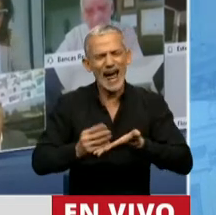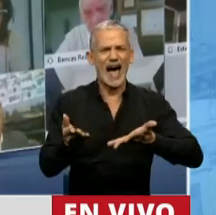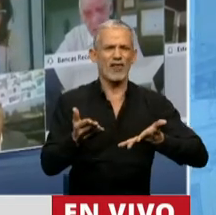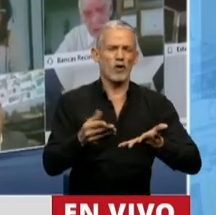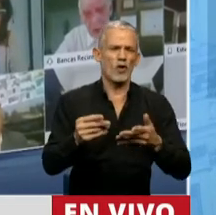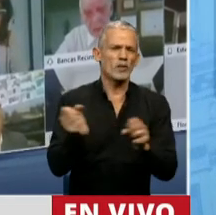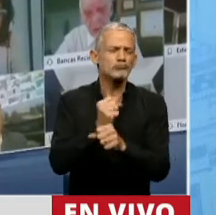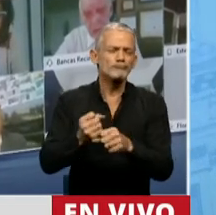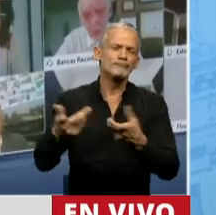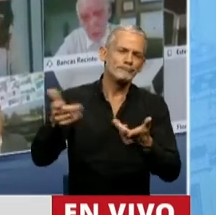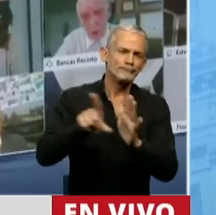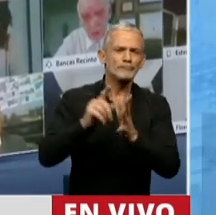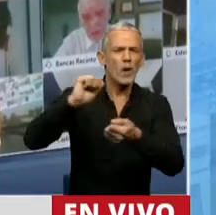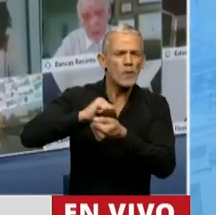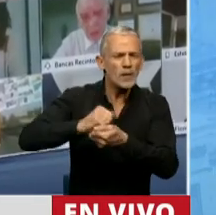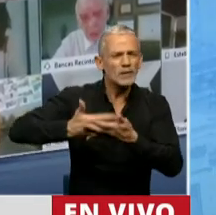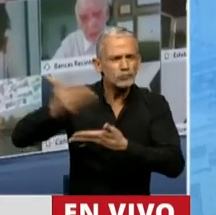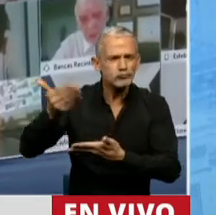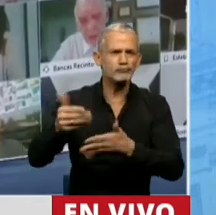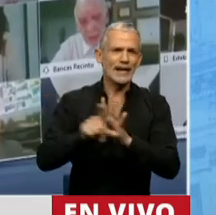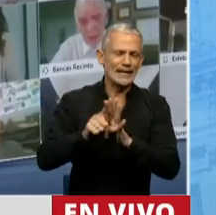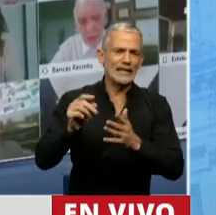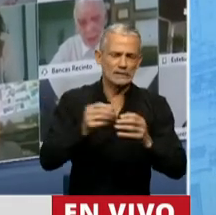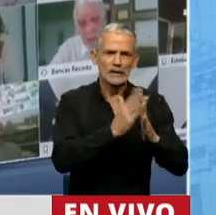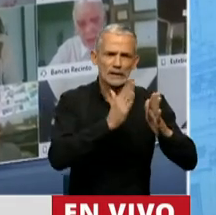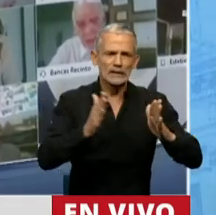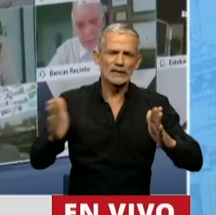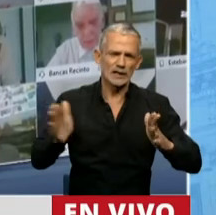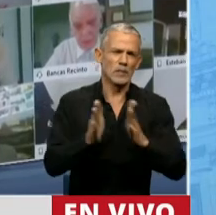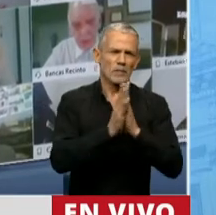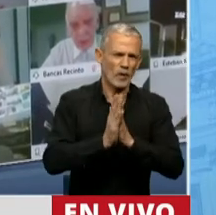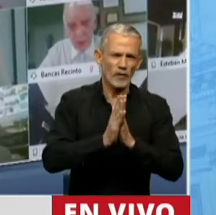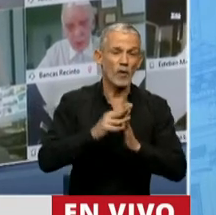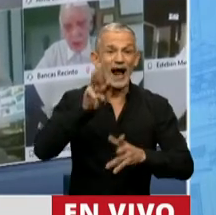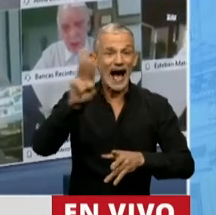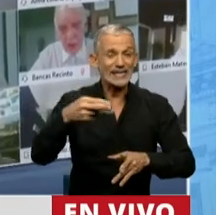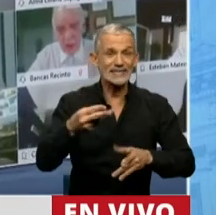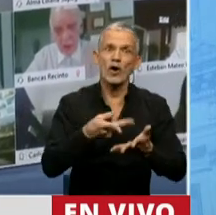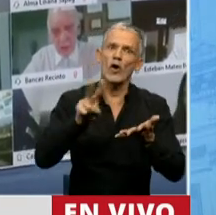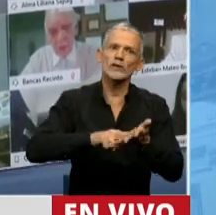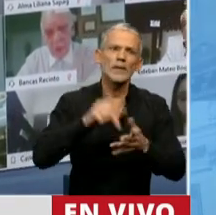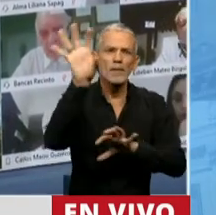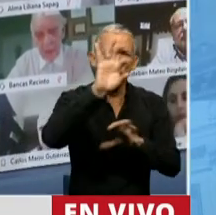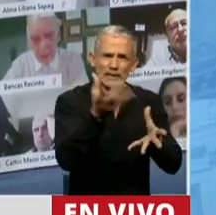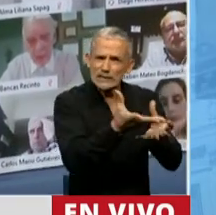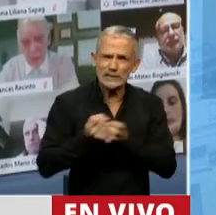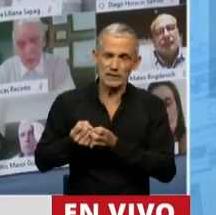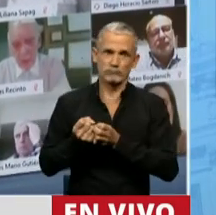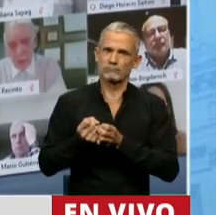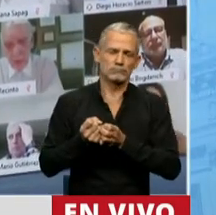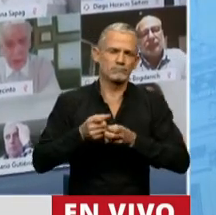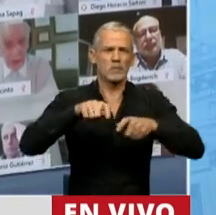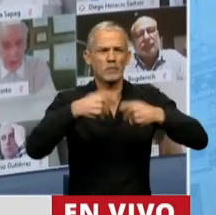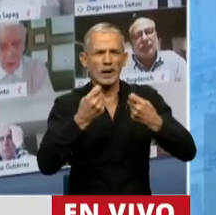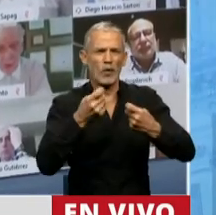la promulgue, etcétera, que se la publique, que tenga esta consideración de no volver a sacarle a las provincias porque genera un